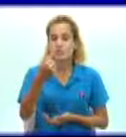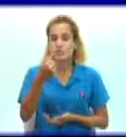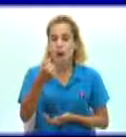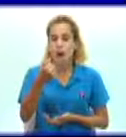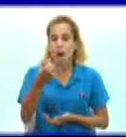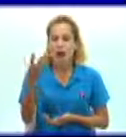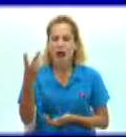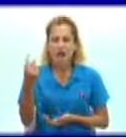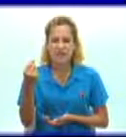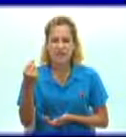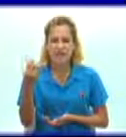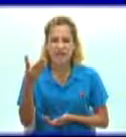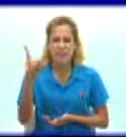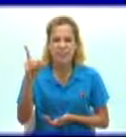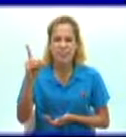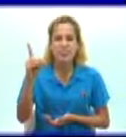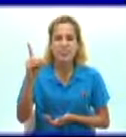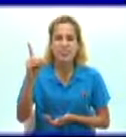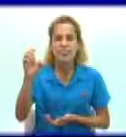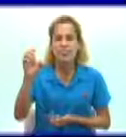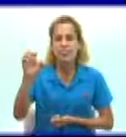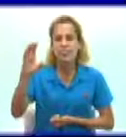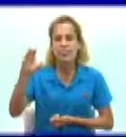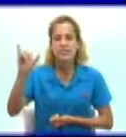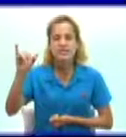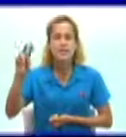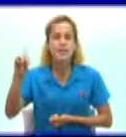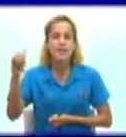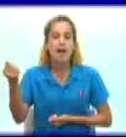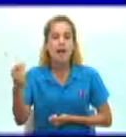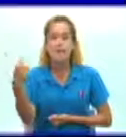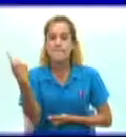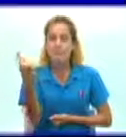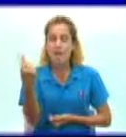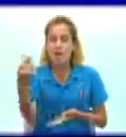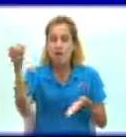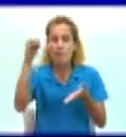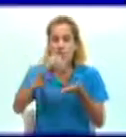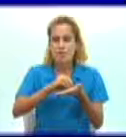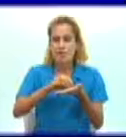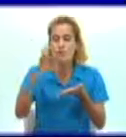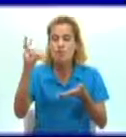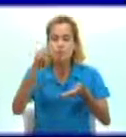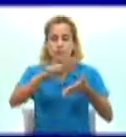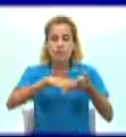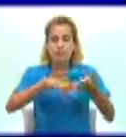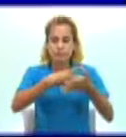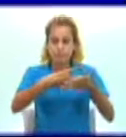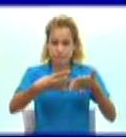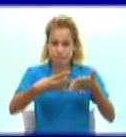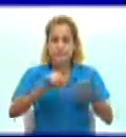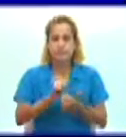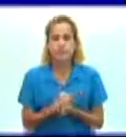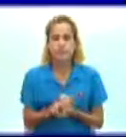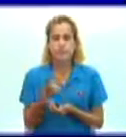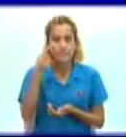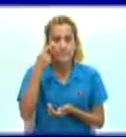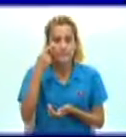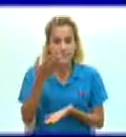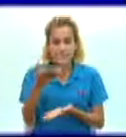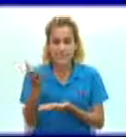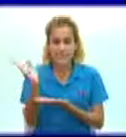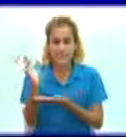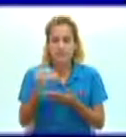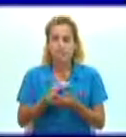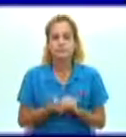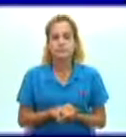de décimas, podemos apoyarnos de la colocación del número en la tabla de posición. Observen cómo lo colocamos, recuerden que es de